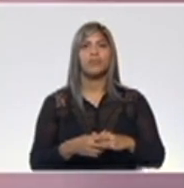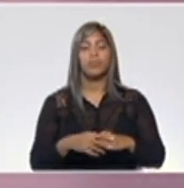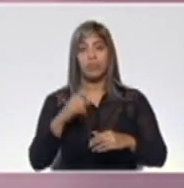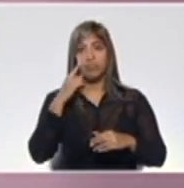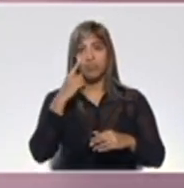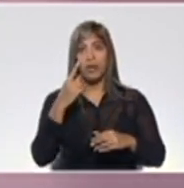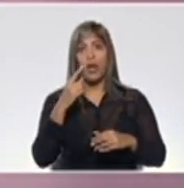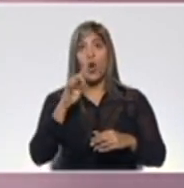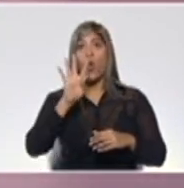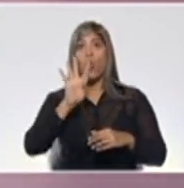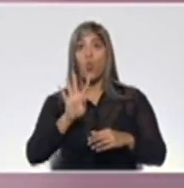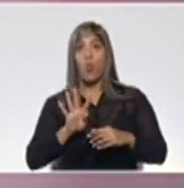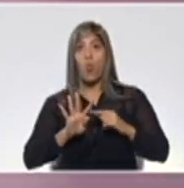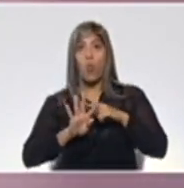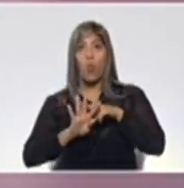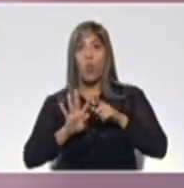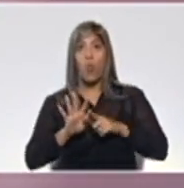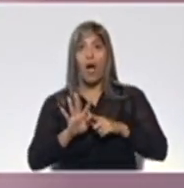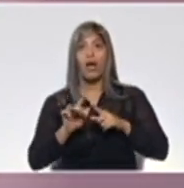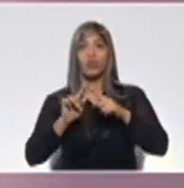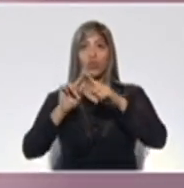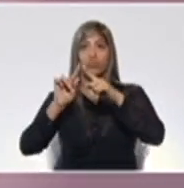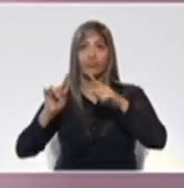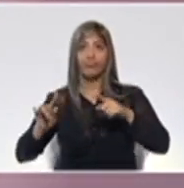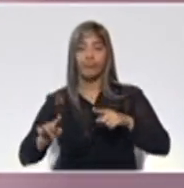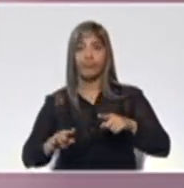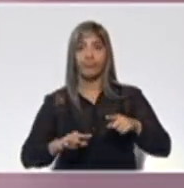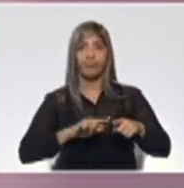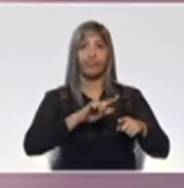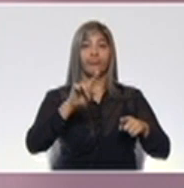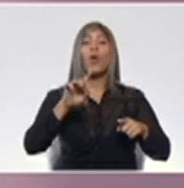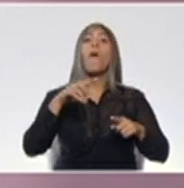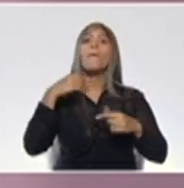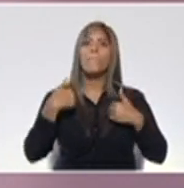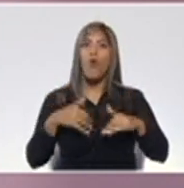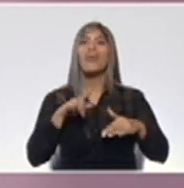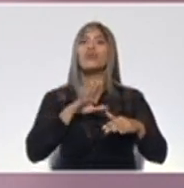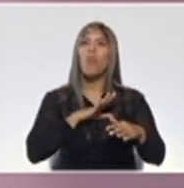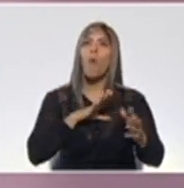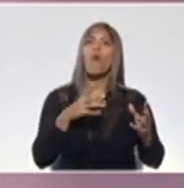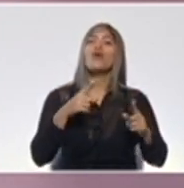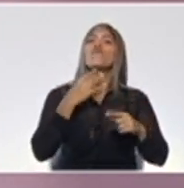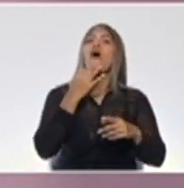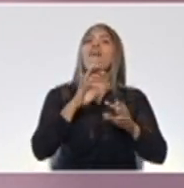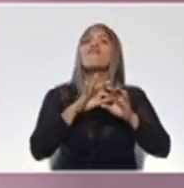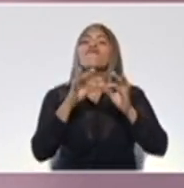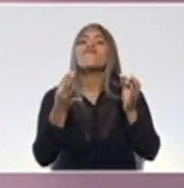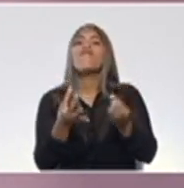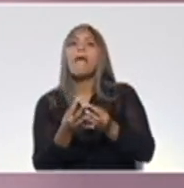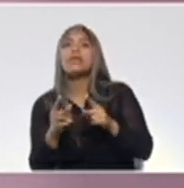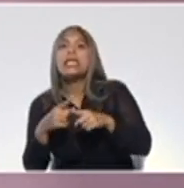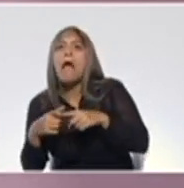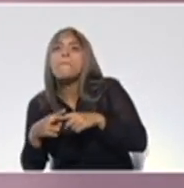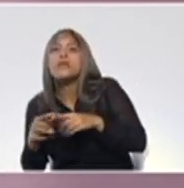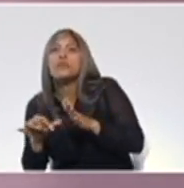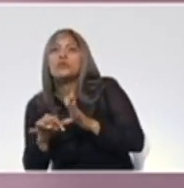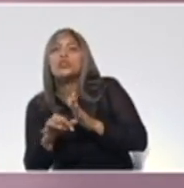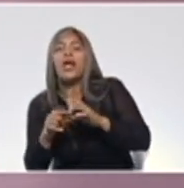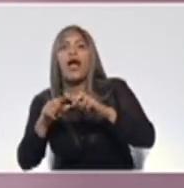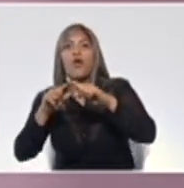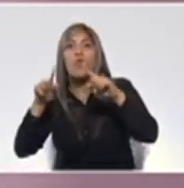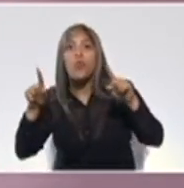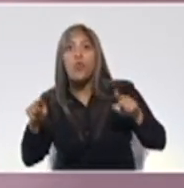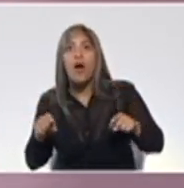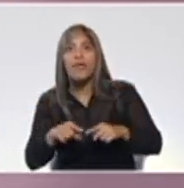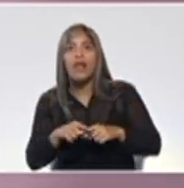Fíjense, tienen cuatro lados, por eso pertenece a la familia de los cuadriláteros. Ahora, cada lado tiene la